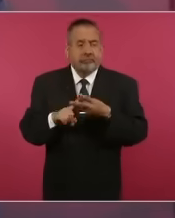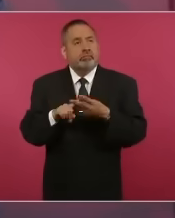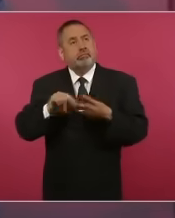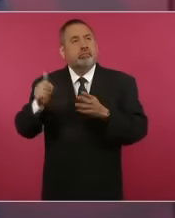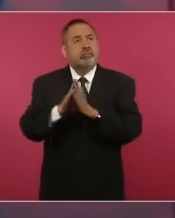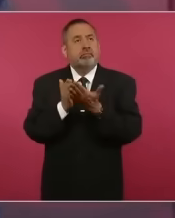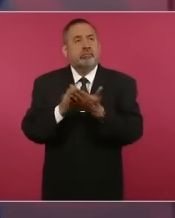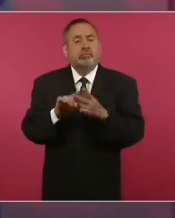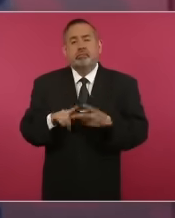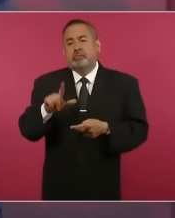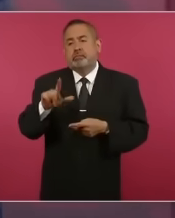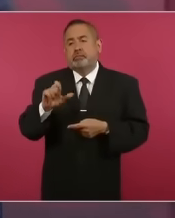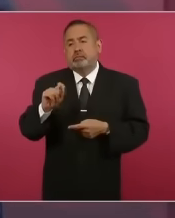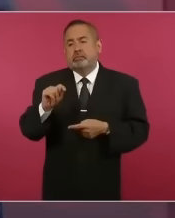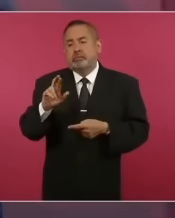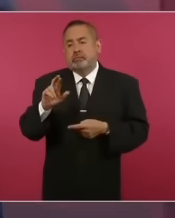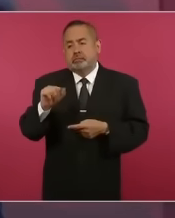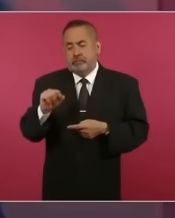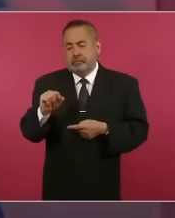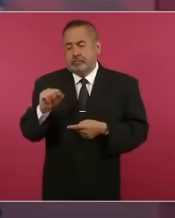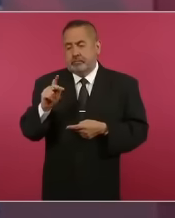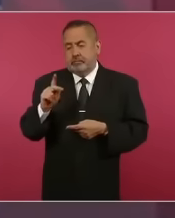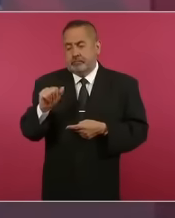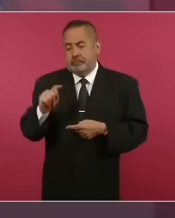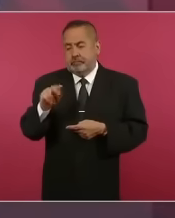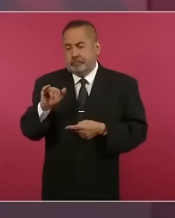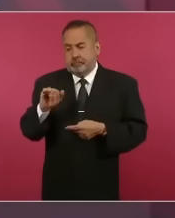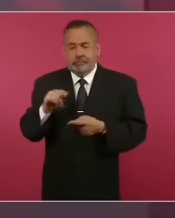Patrias y otros textos,